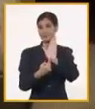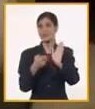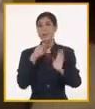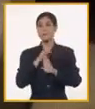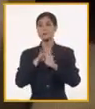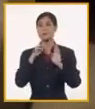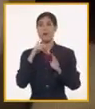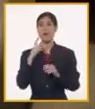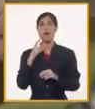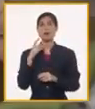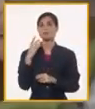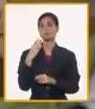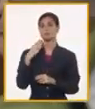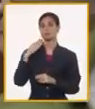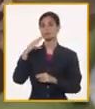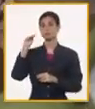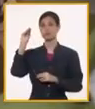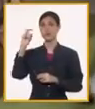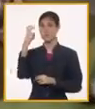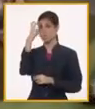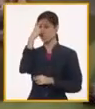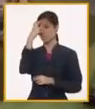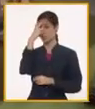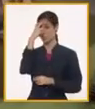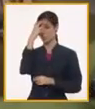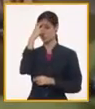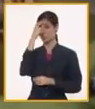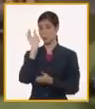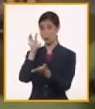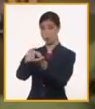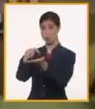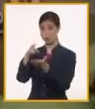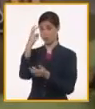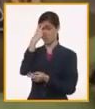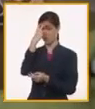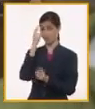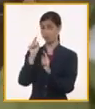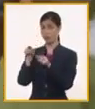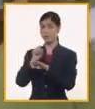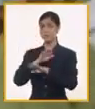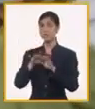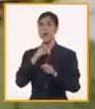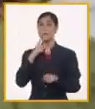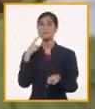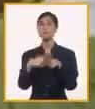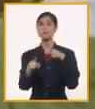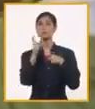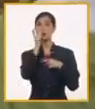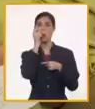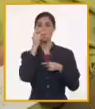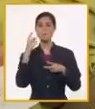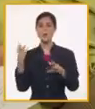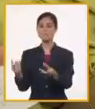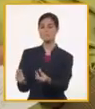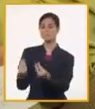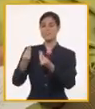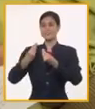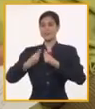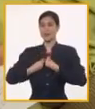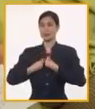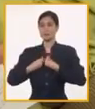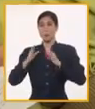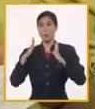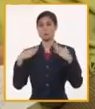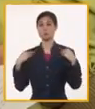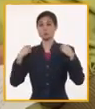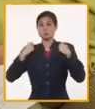para el segundo frente, Sergio del Valle me dio el maletín. Pero con dos o tres cosas. Ya esto es este maletín después